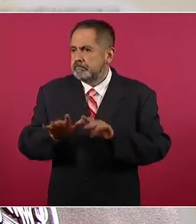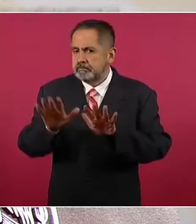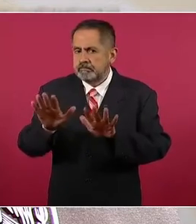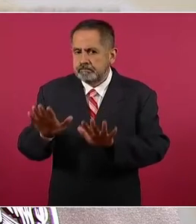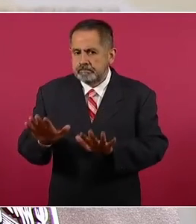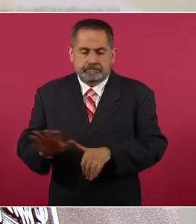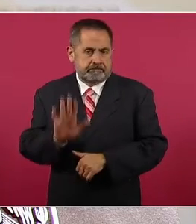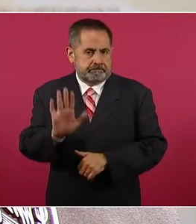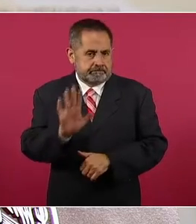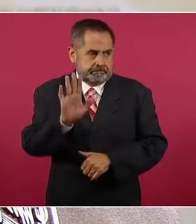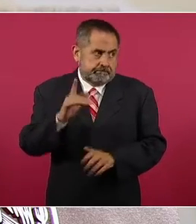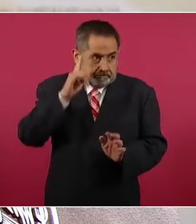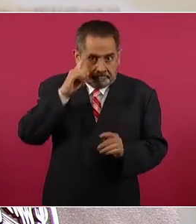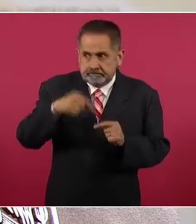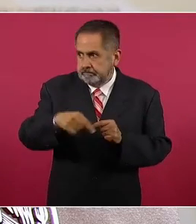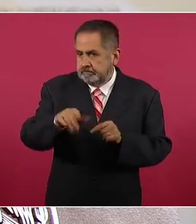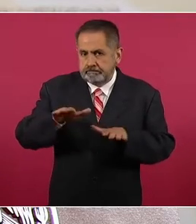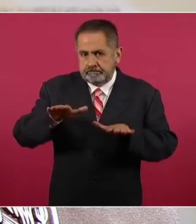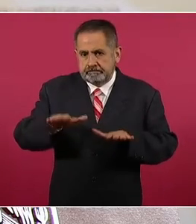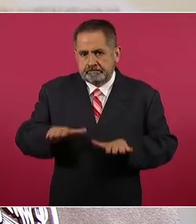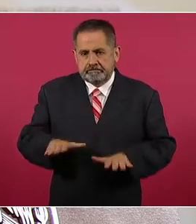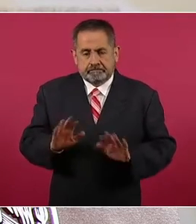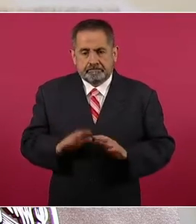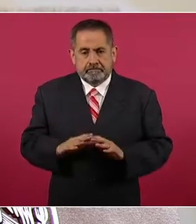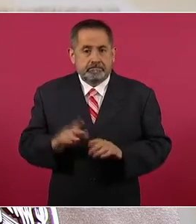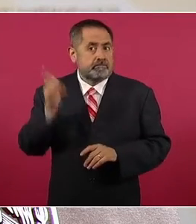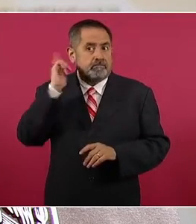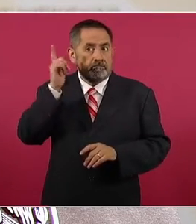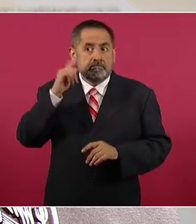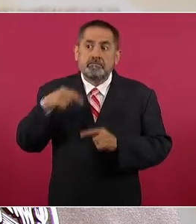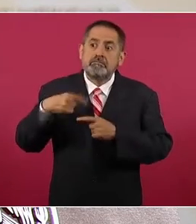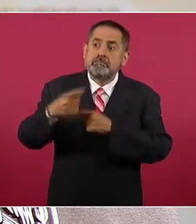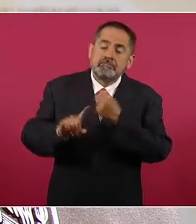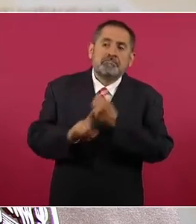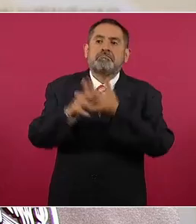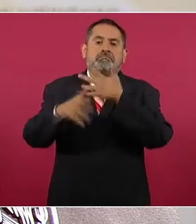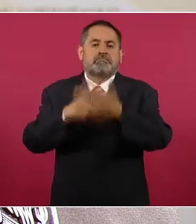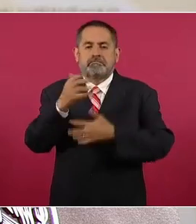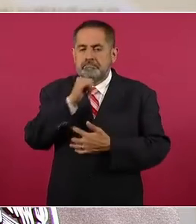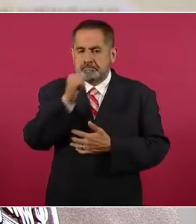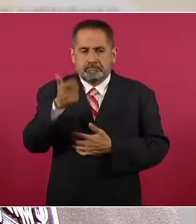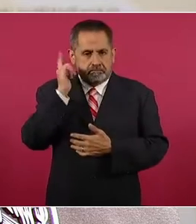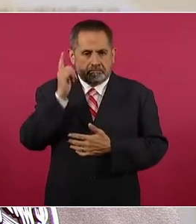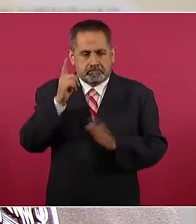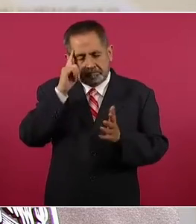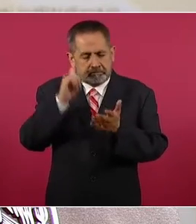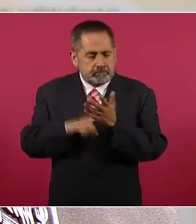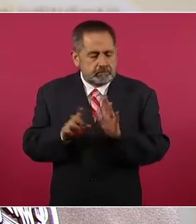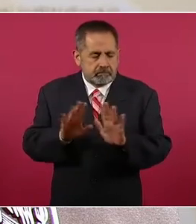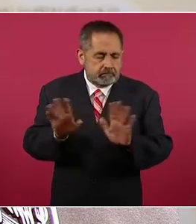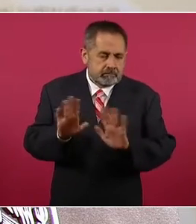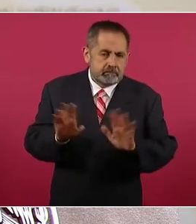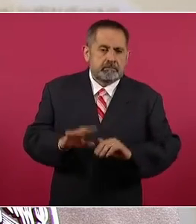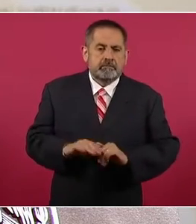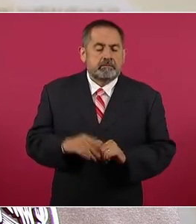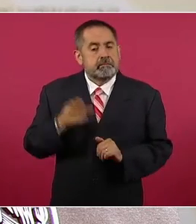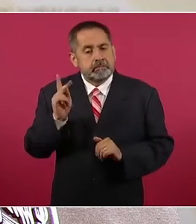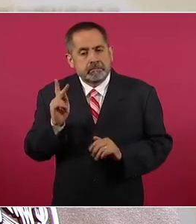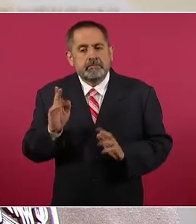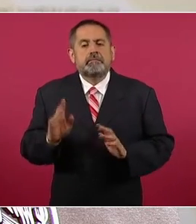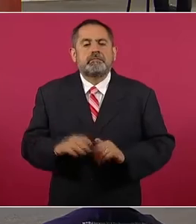hasta ahora. Ojalá y no pase a mayores, no creo,